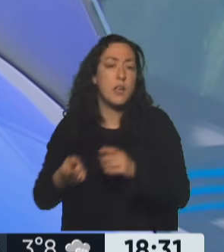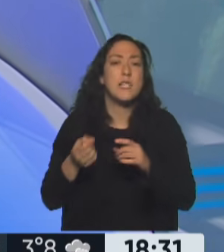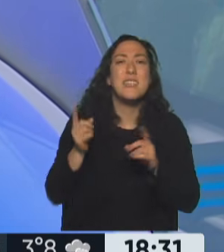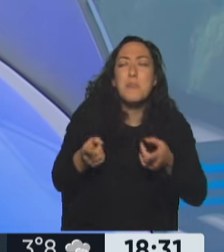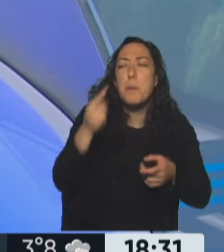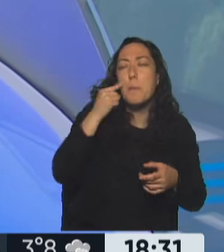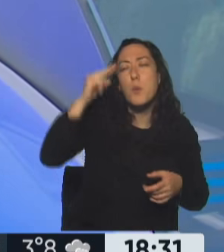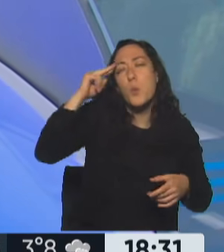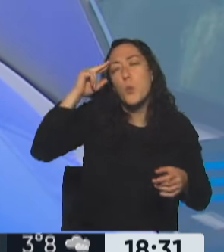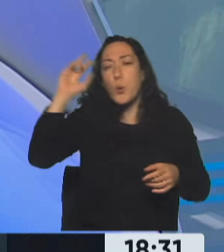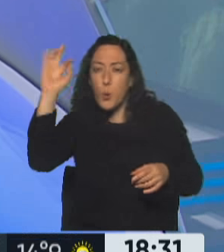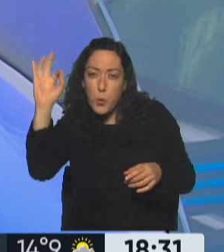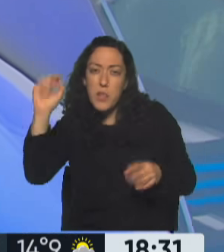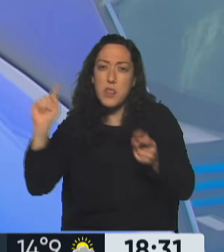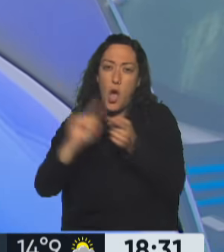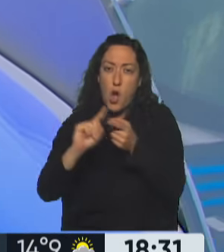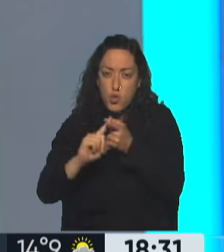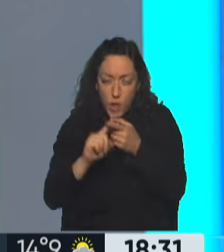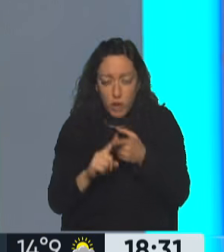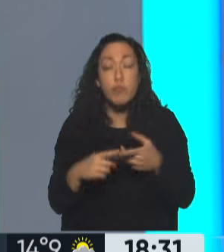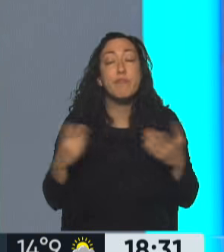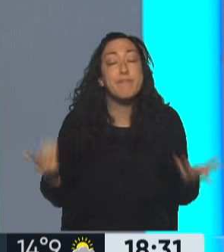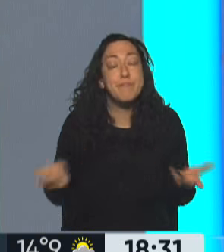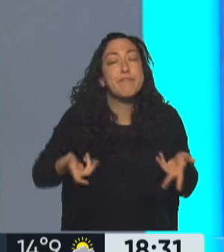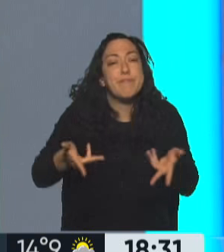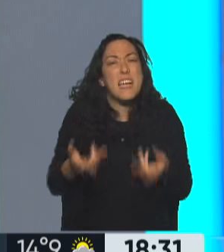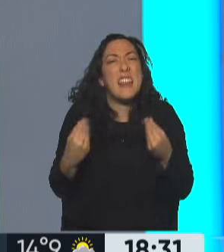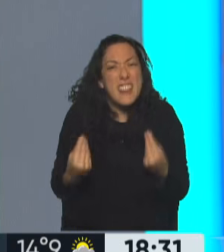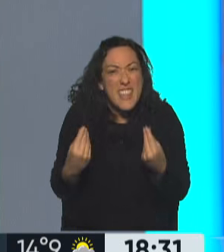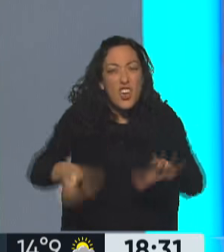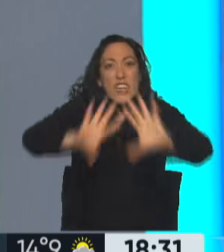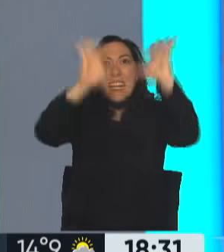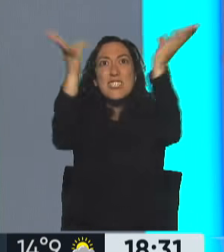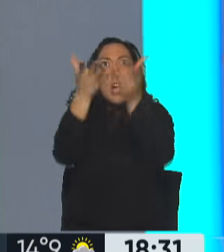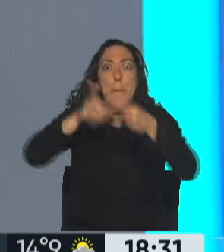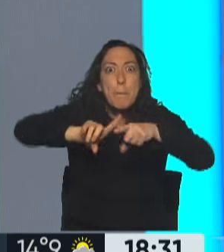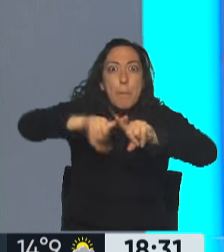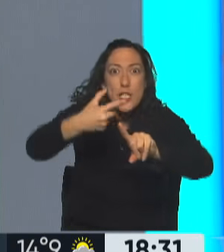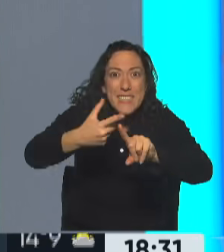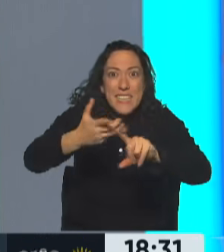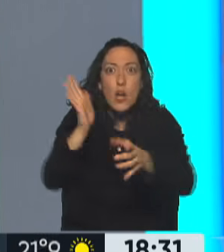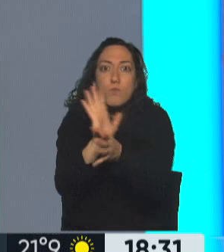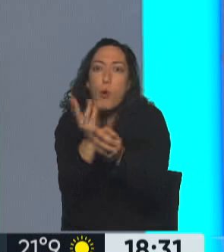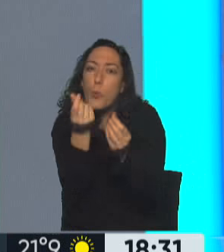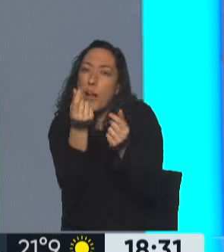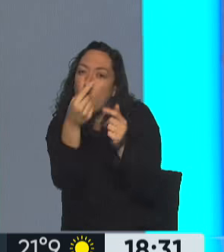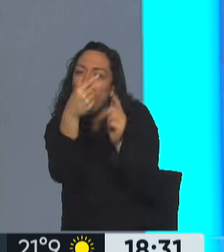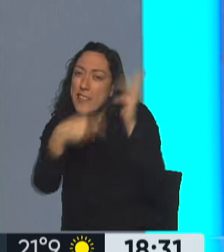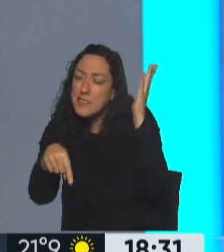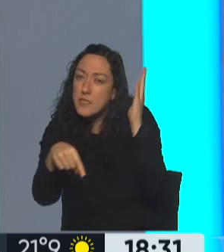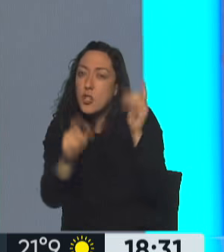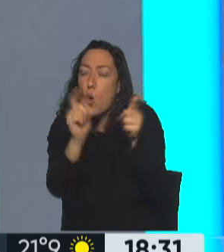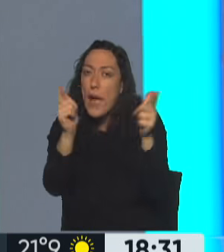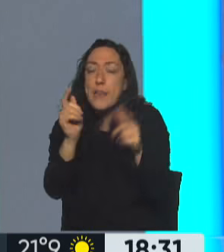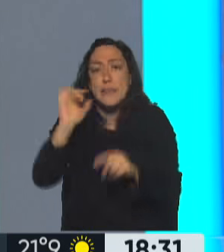90. Sí. Y así tuvimos lo fue. relaciones carnales en los 90. Lo que digo es, la política internacional no es que no tiene valores, sí tiene valores. Para